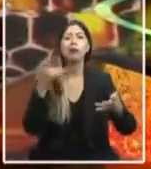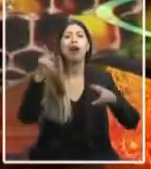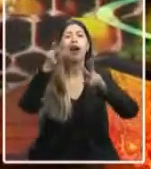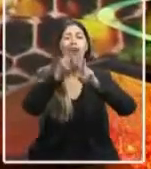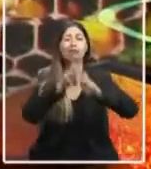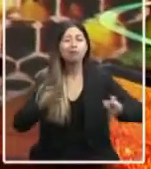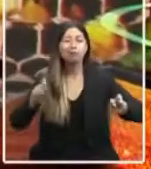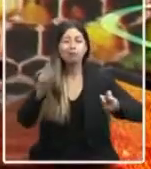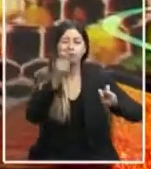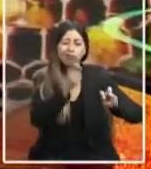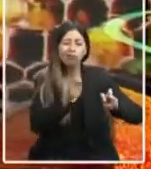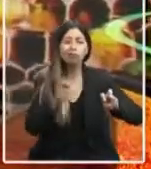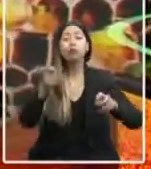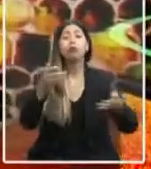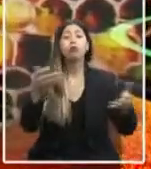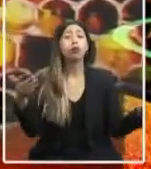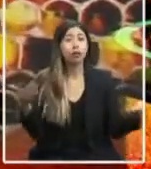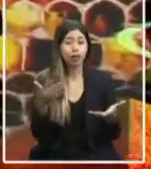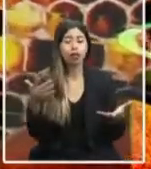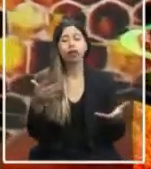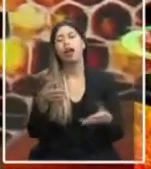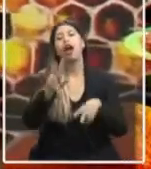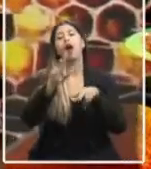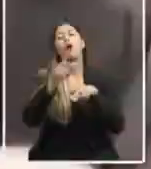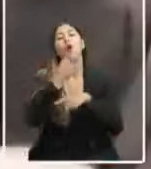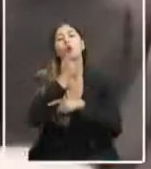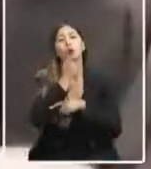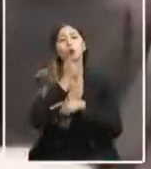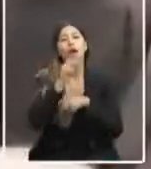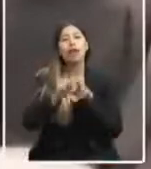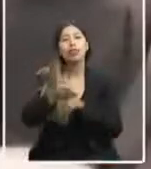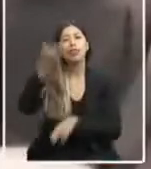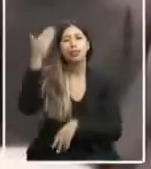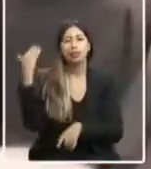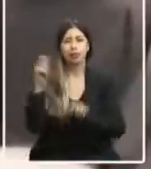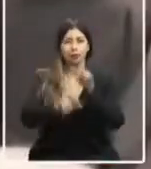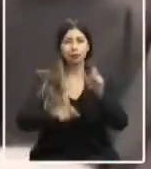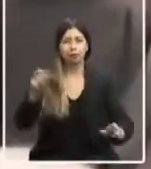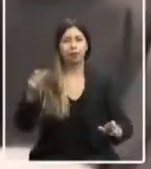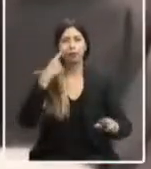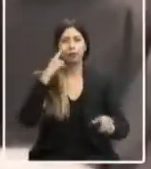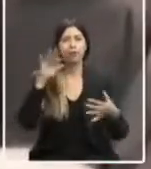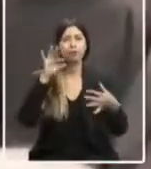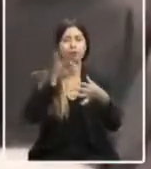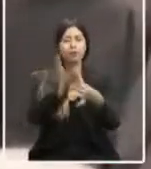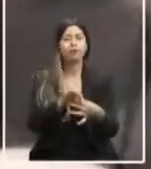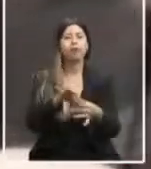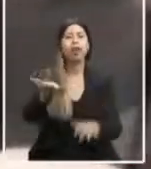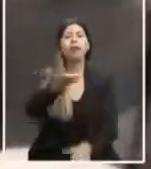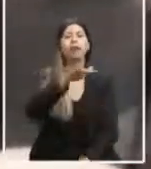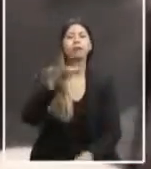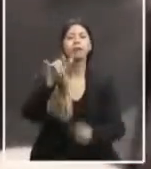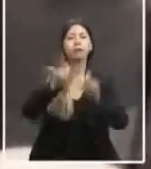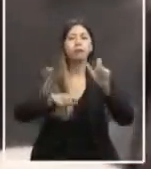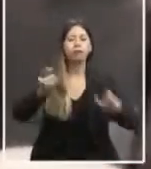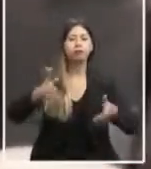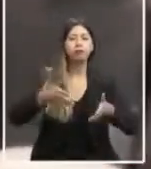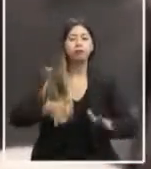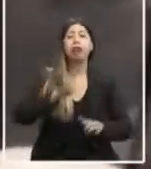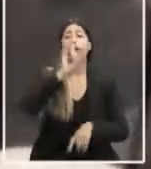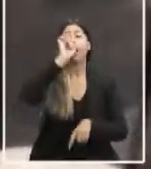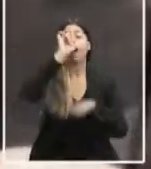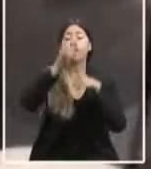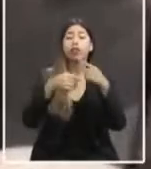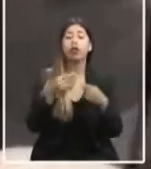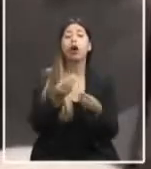dado mayor luz sobre temas relacionados a la demografía, los hábitos alimentarios, la actividad física, la